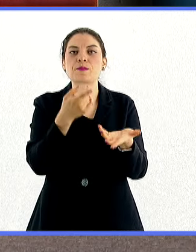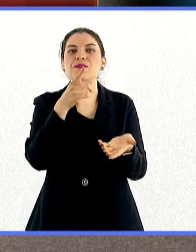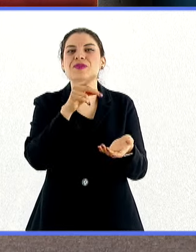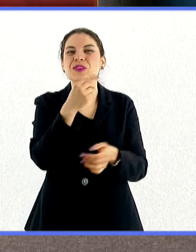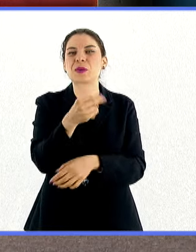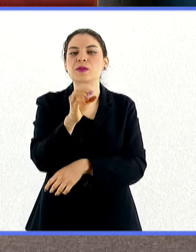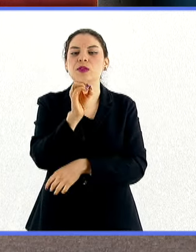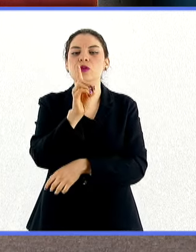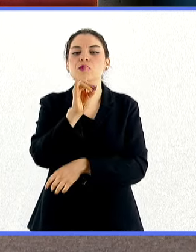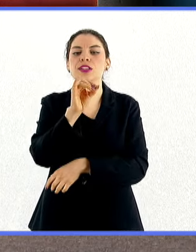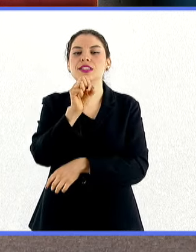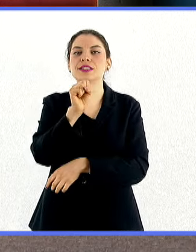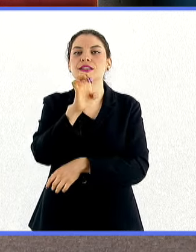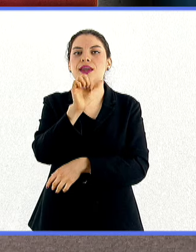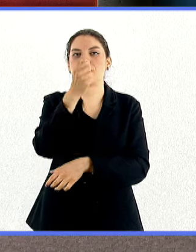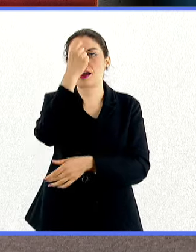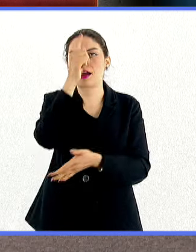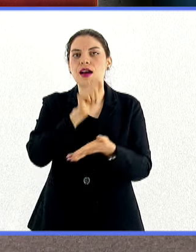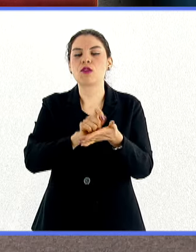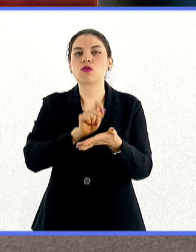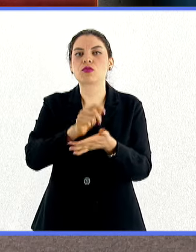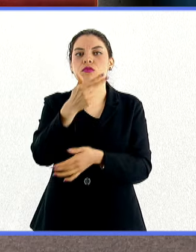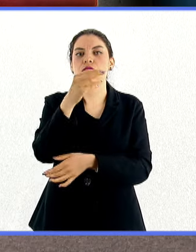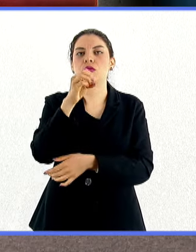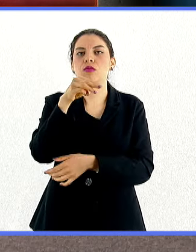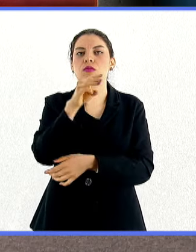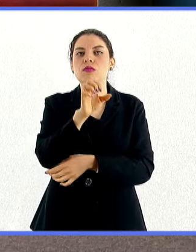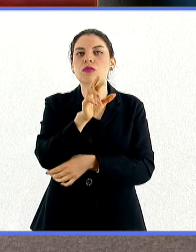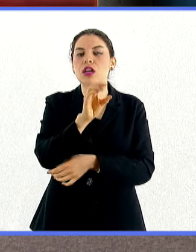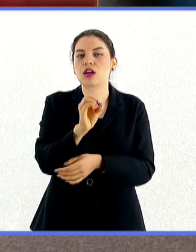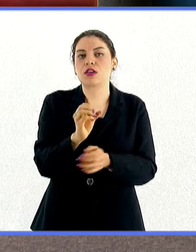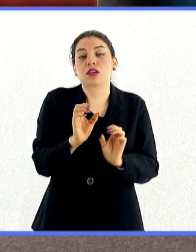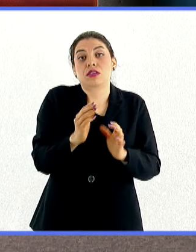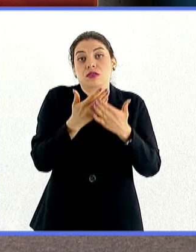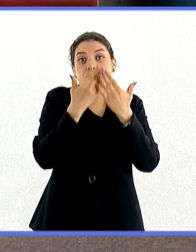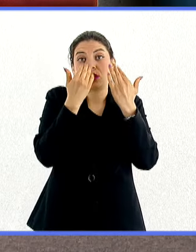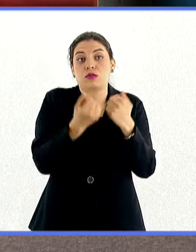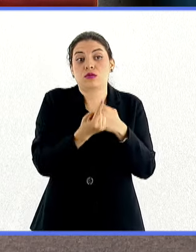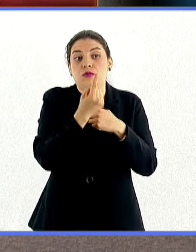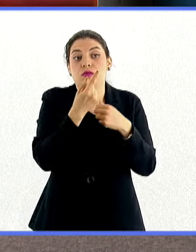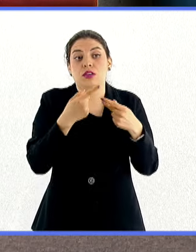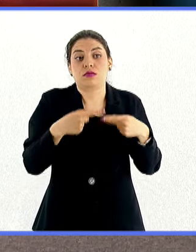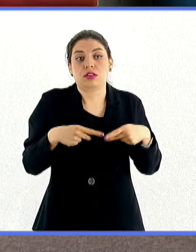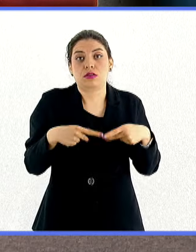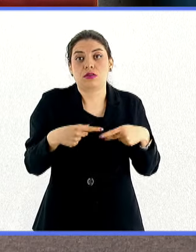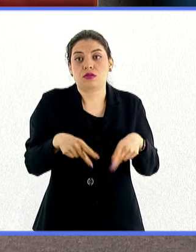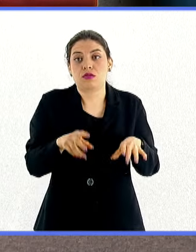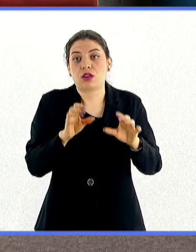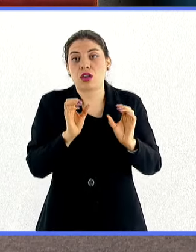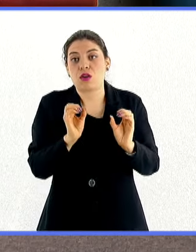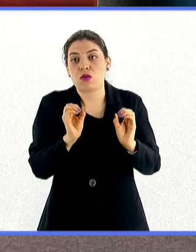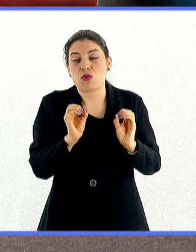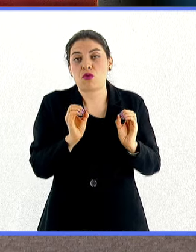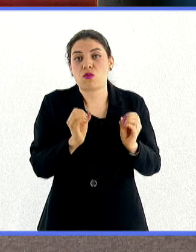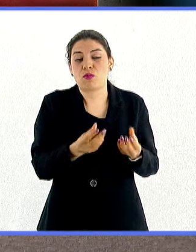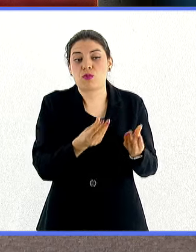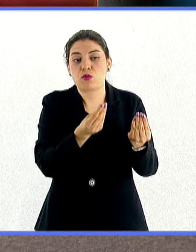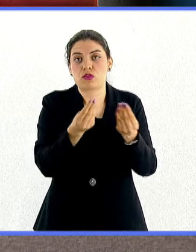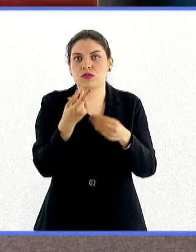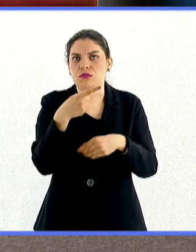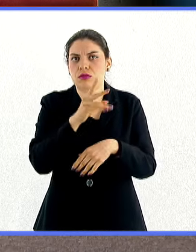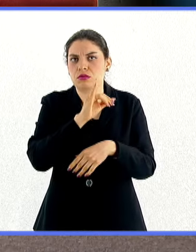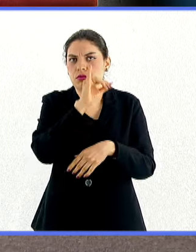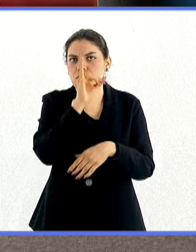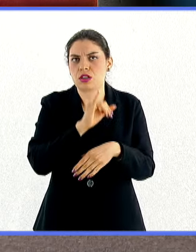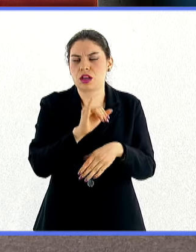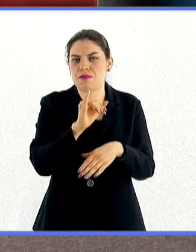que fue un maravilloso escritor, no sabemos si fue solo una persona o a muchas se les llama con ese nombre, que nunca escribió nada.